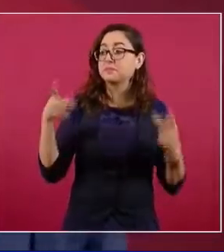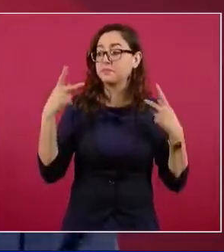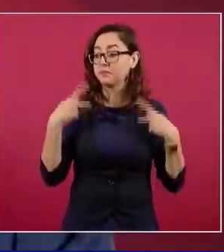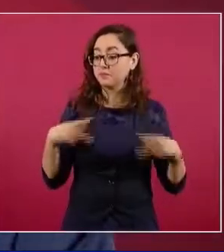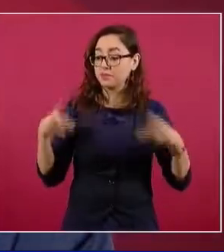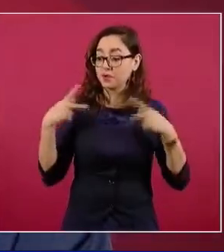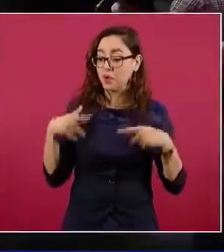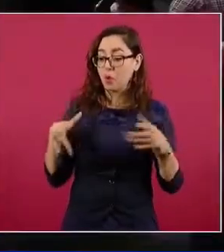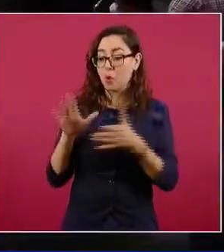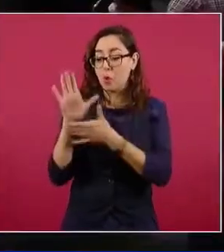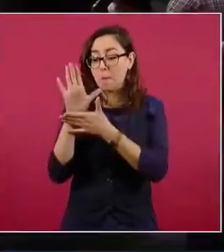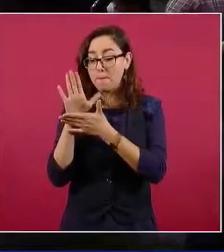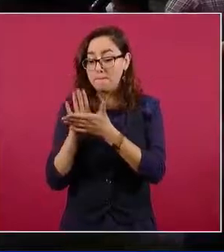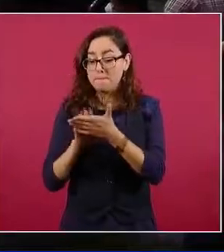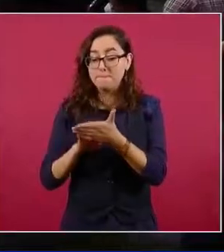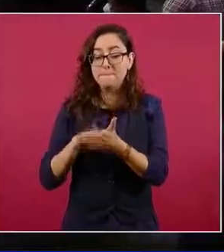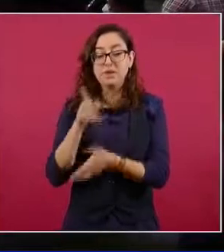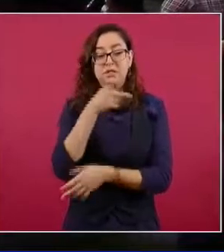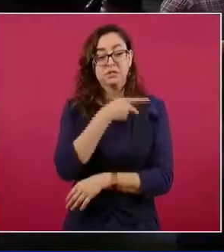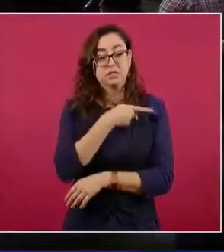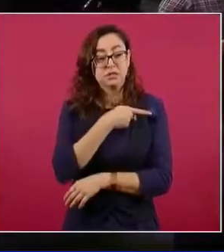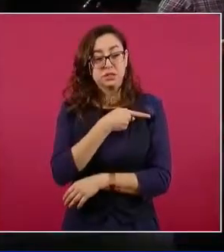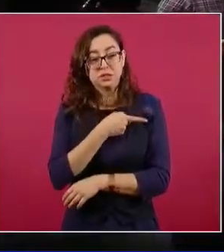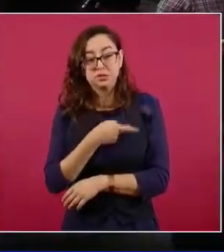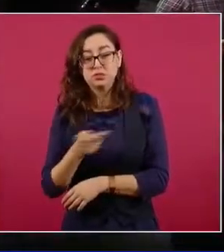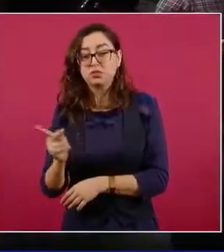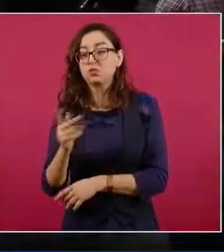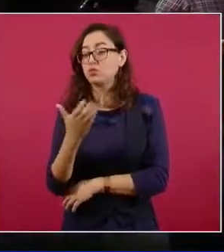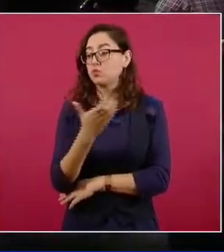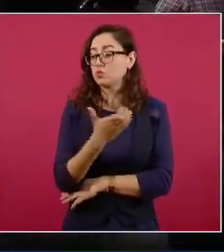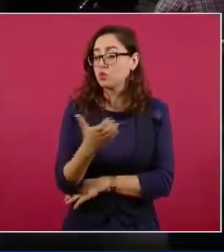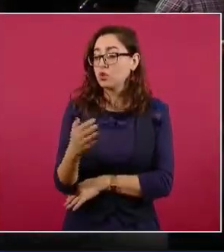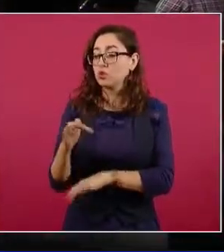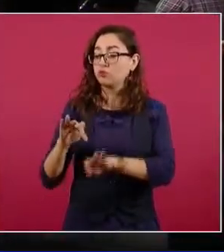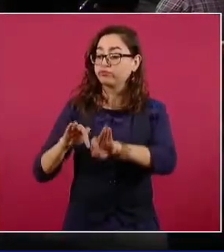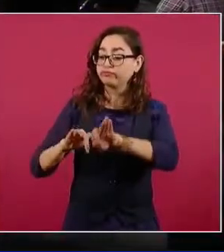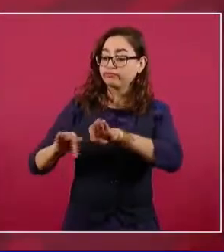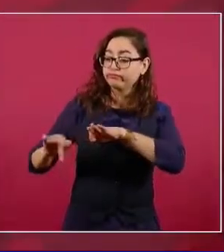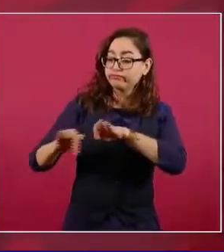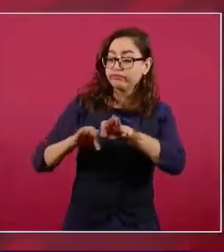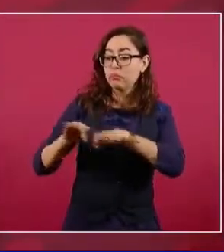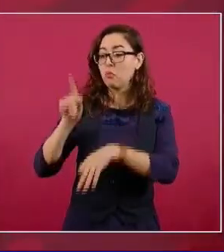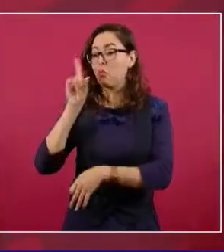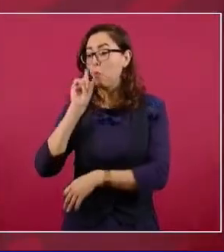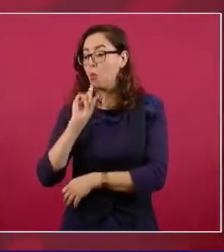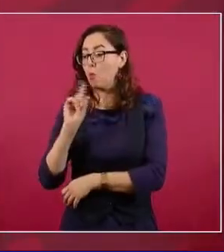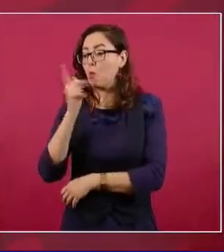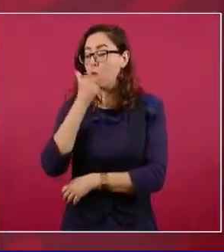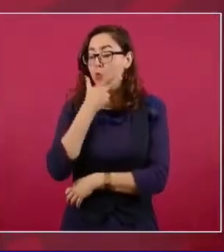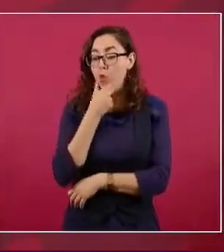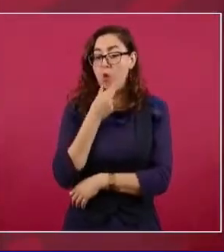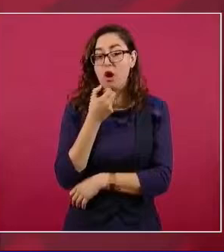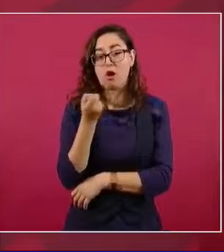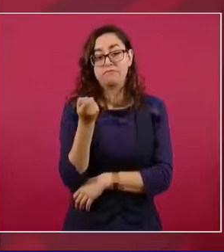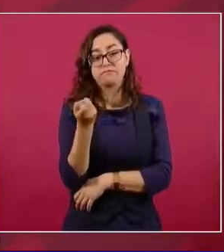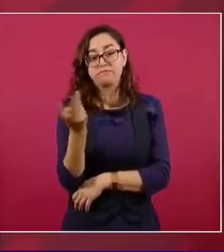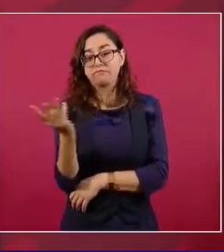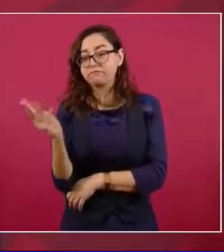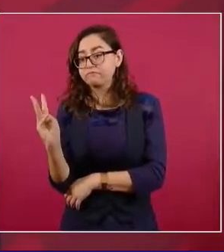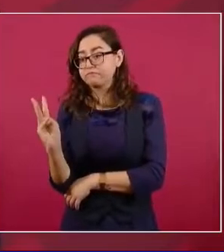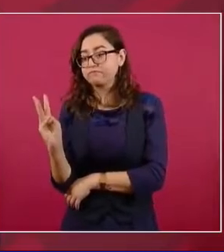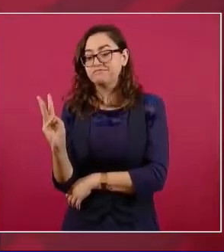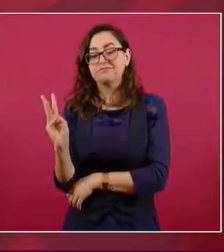de familias de obreros, mujeres, hombres,